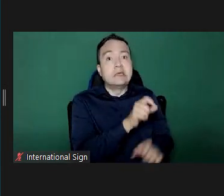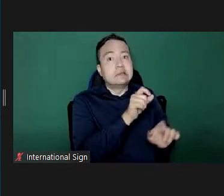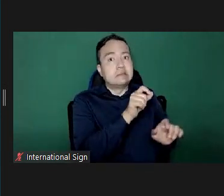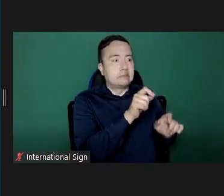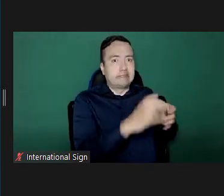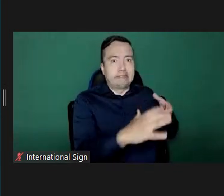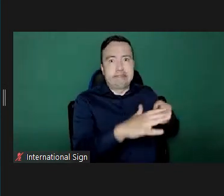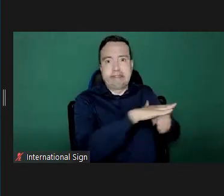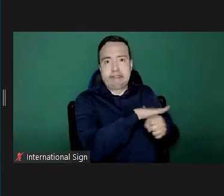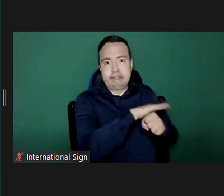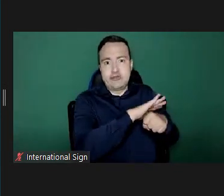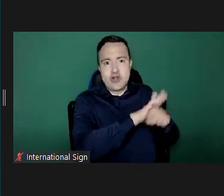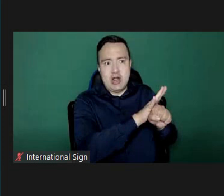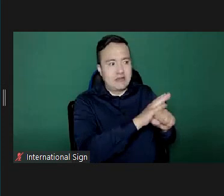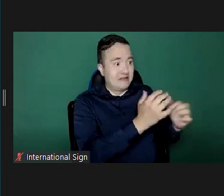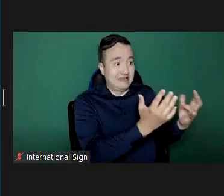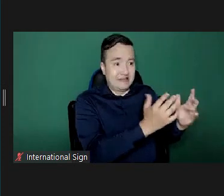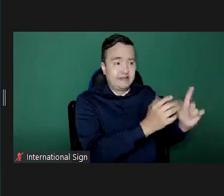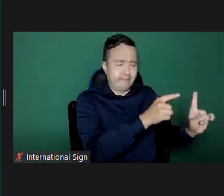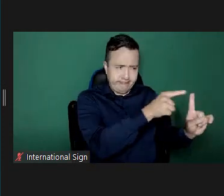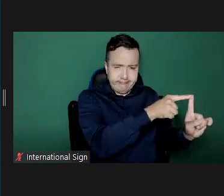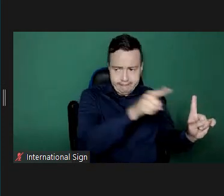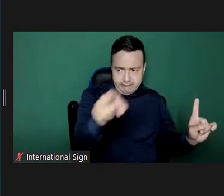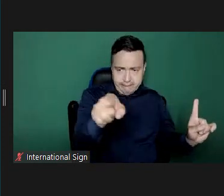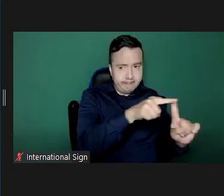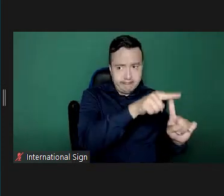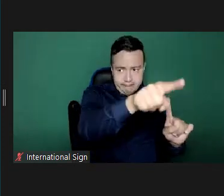públicas estaban viendo a